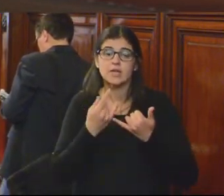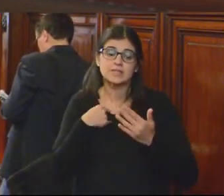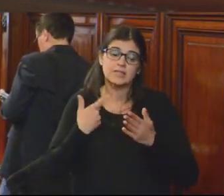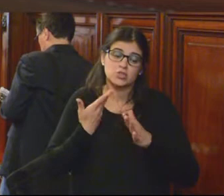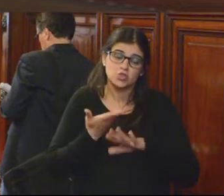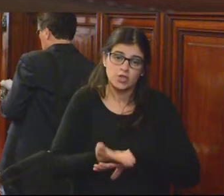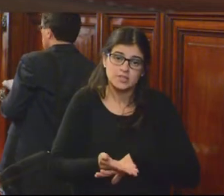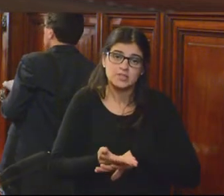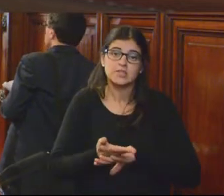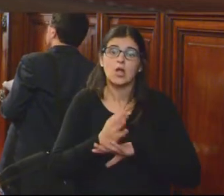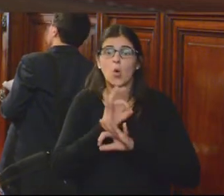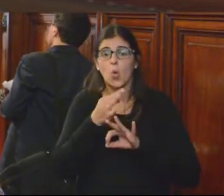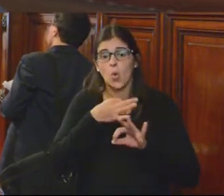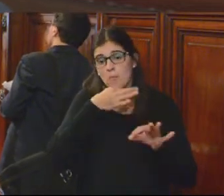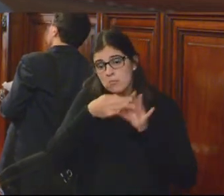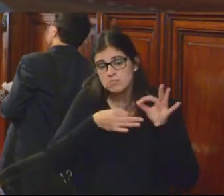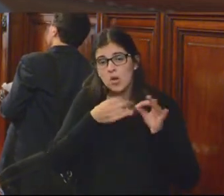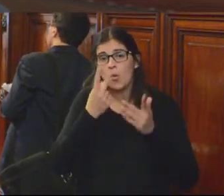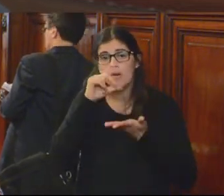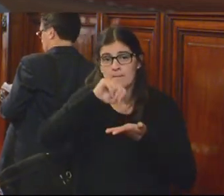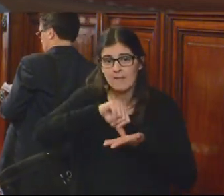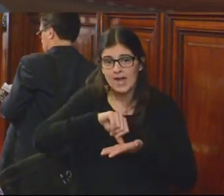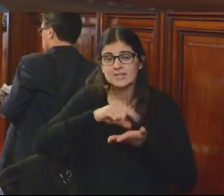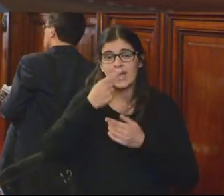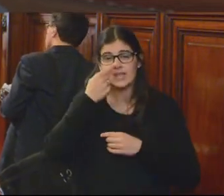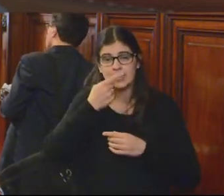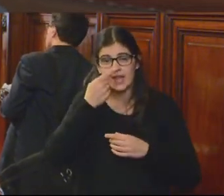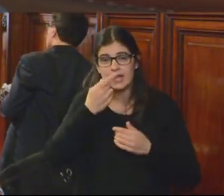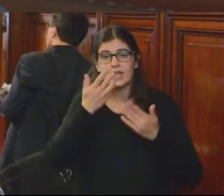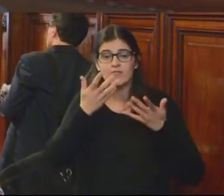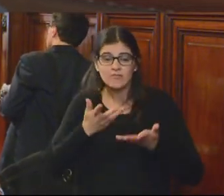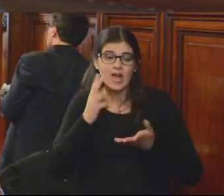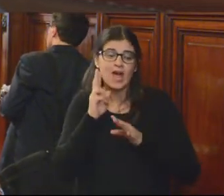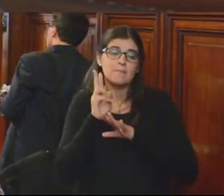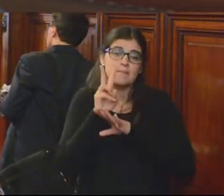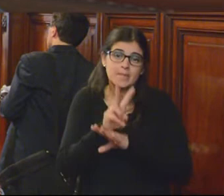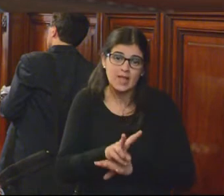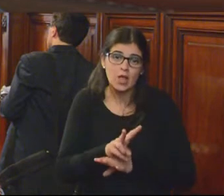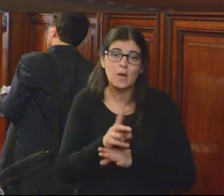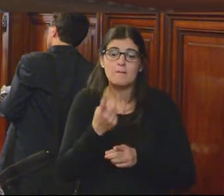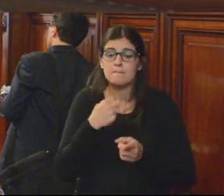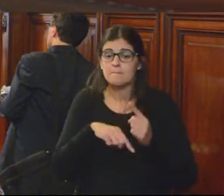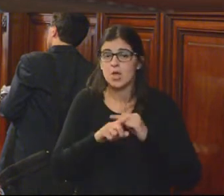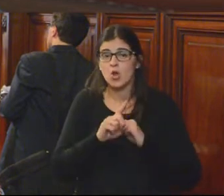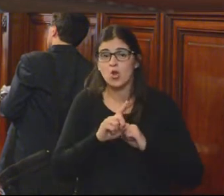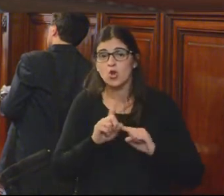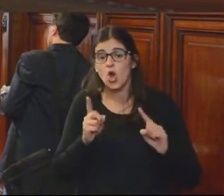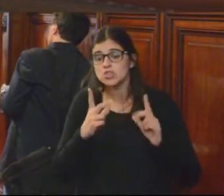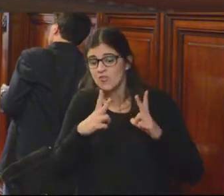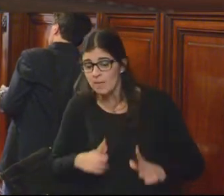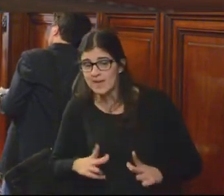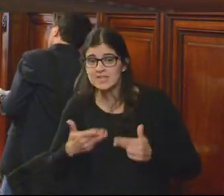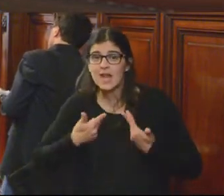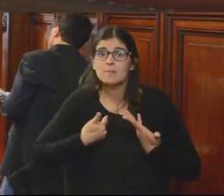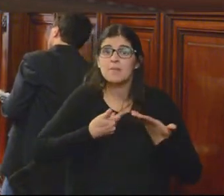solicita o se manifiesta a un país el interés en ser visitado, pero no se formaliza esa